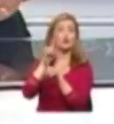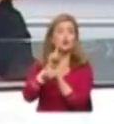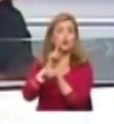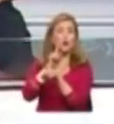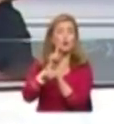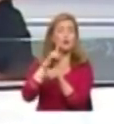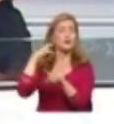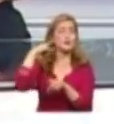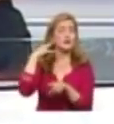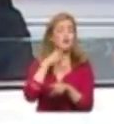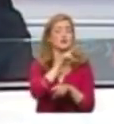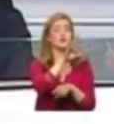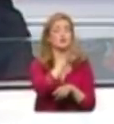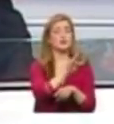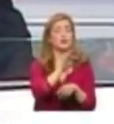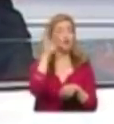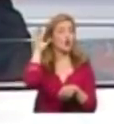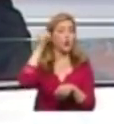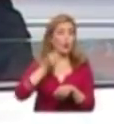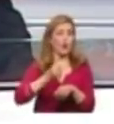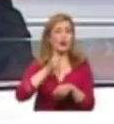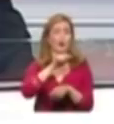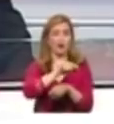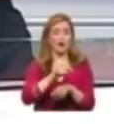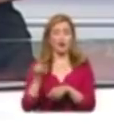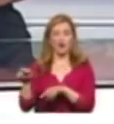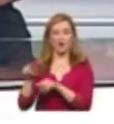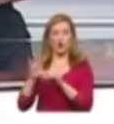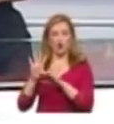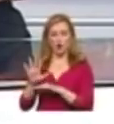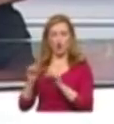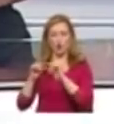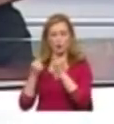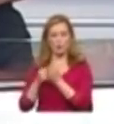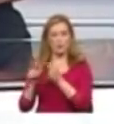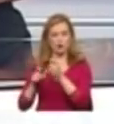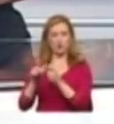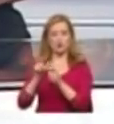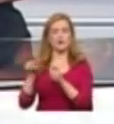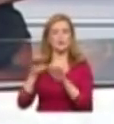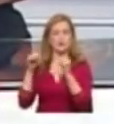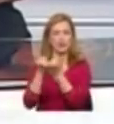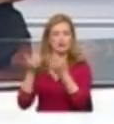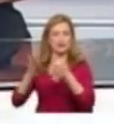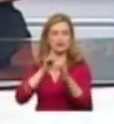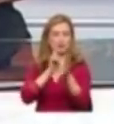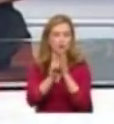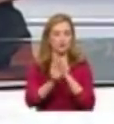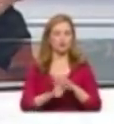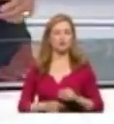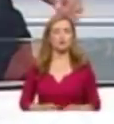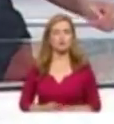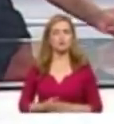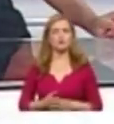en Cuenca, provincia de la SUAY, por un ciudadano conocido como el Mangajo, quien podría salir en libertad por presiones a la